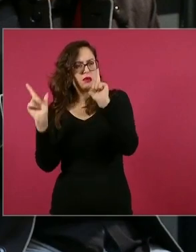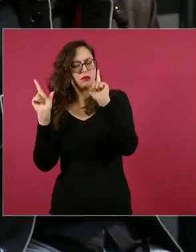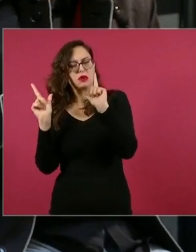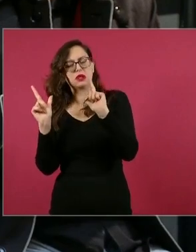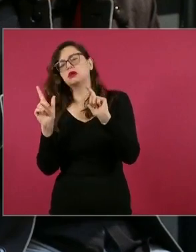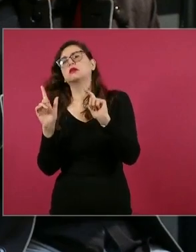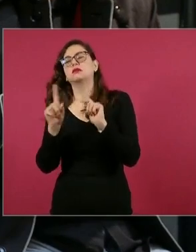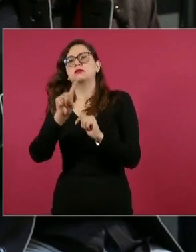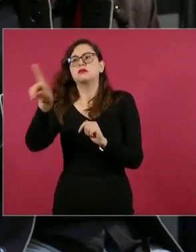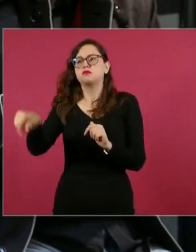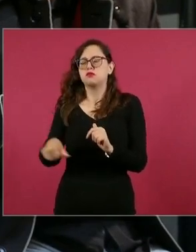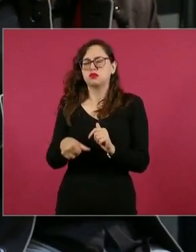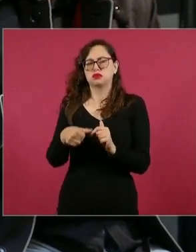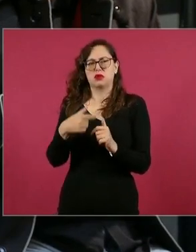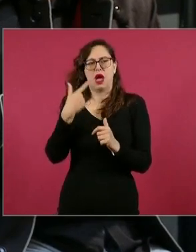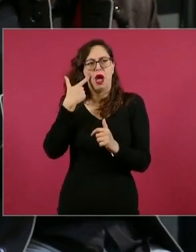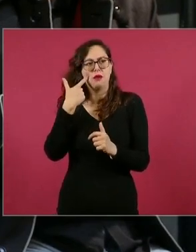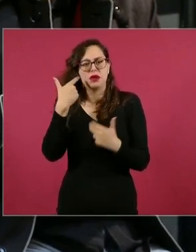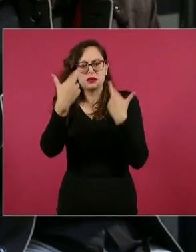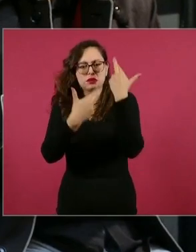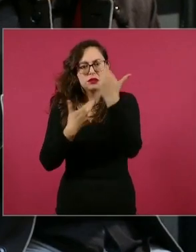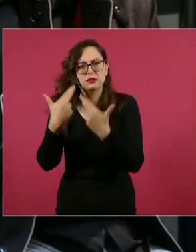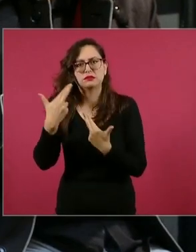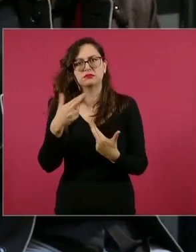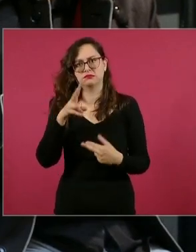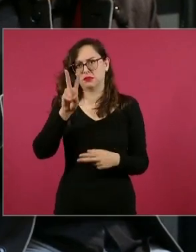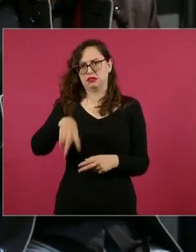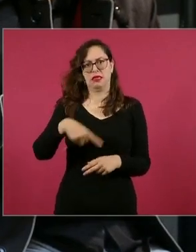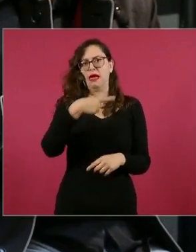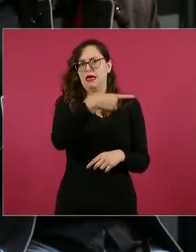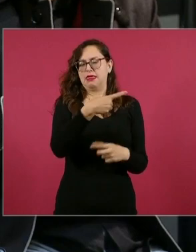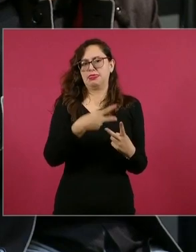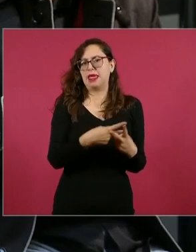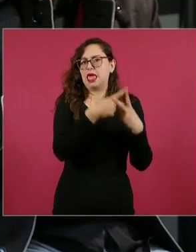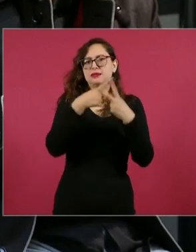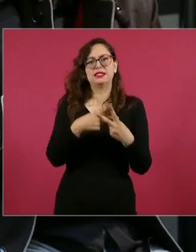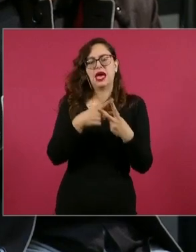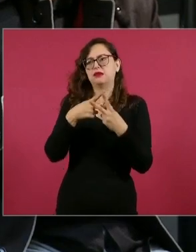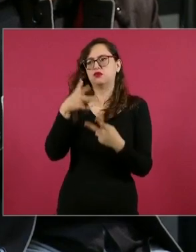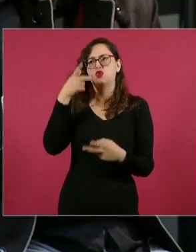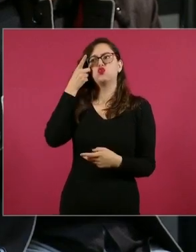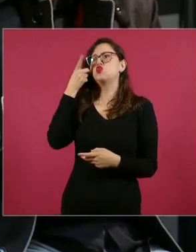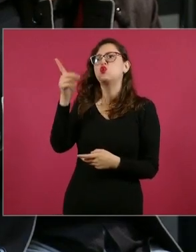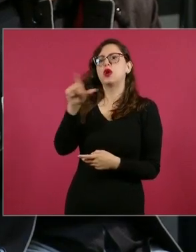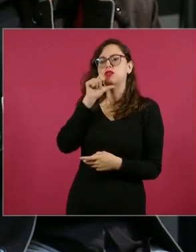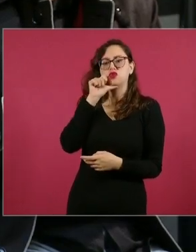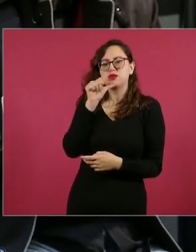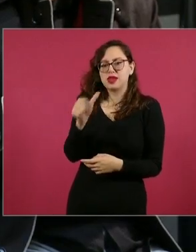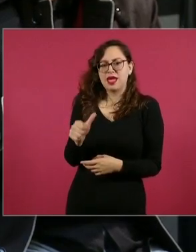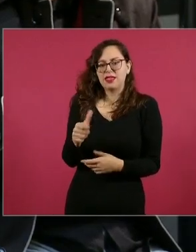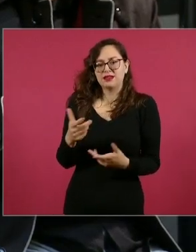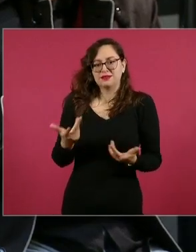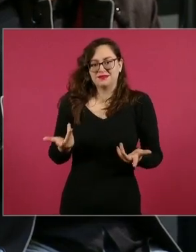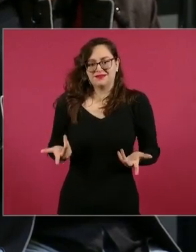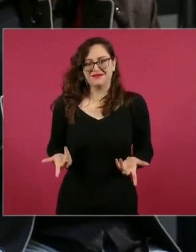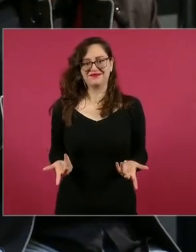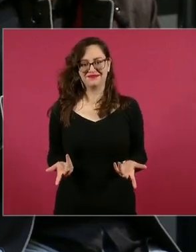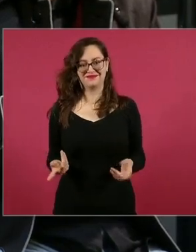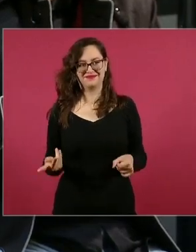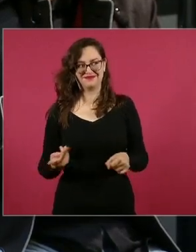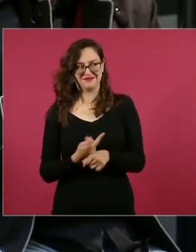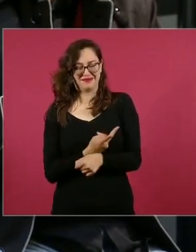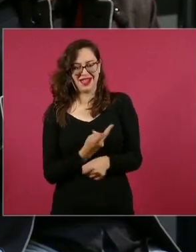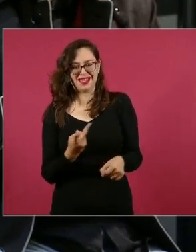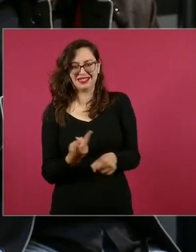reclamaba esto es importante presidente porque recientemente la doctora chb dijo que las